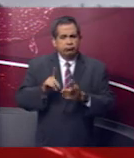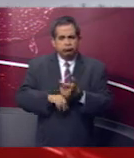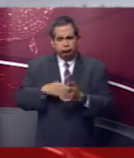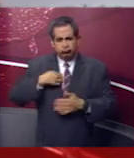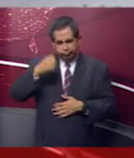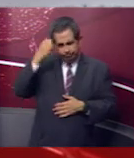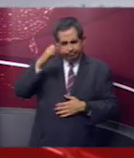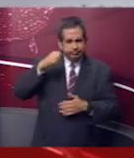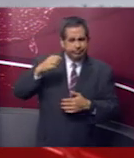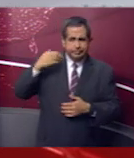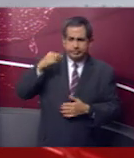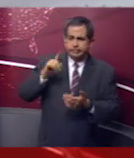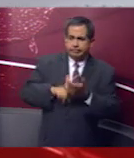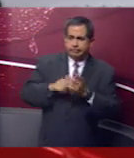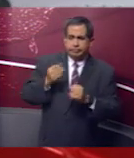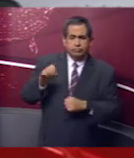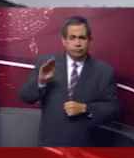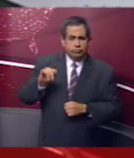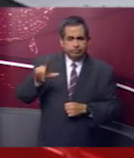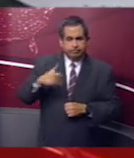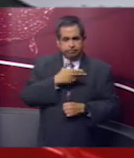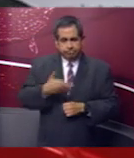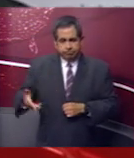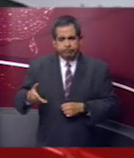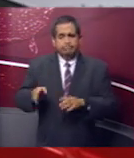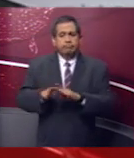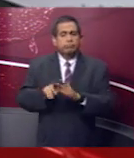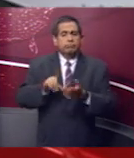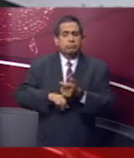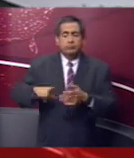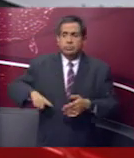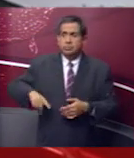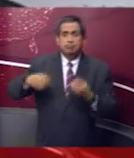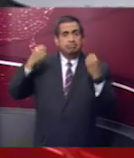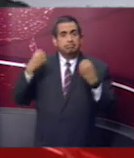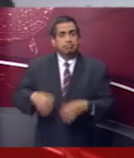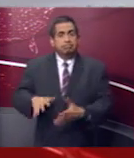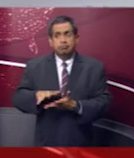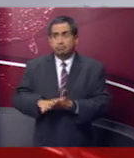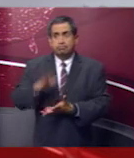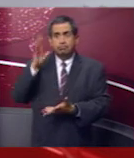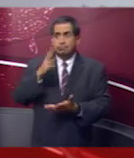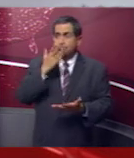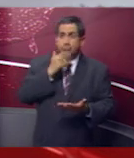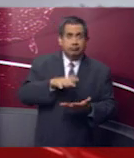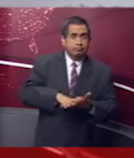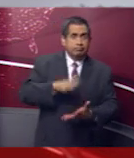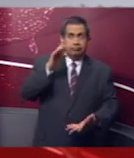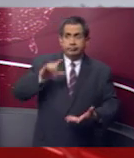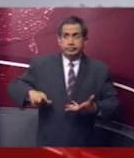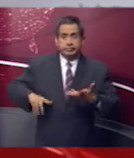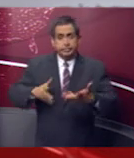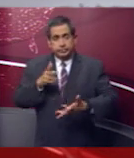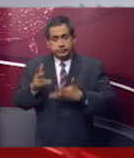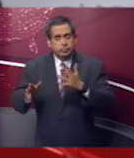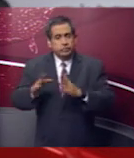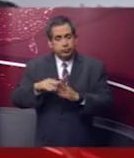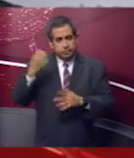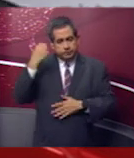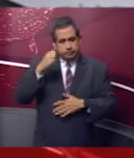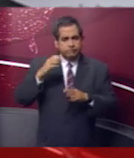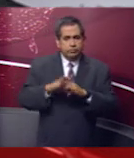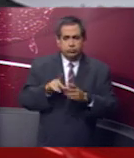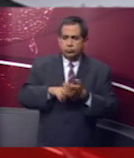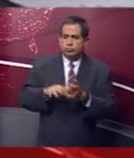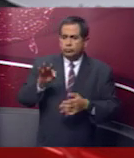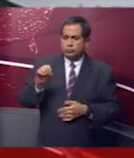del 97 para acá, cuando el gobierno perdió la mayoría parlamentaria en la Cámara de Diputados, y la experiencia en el régimen de Fox